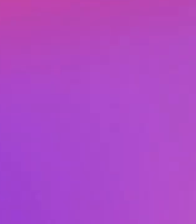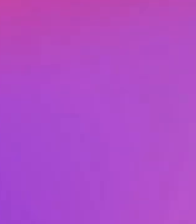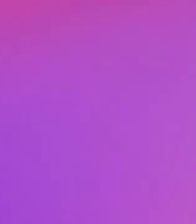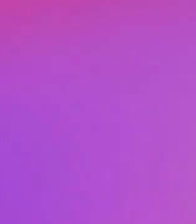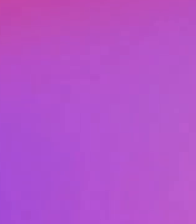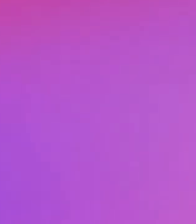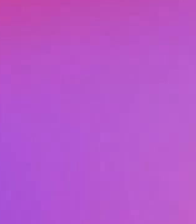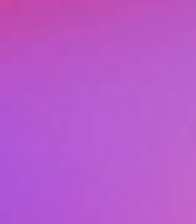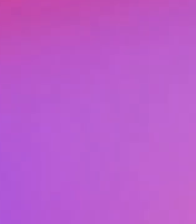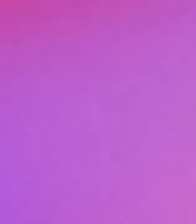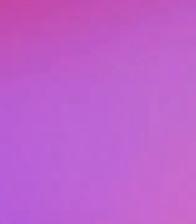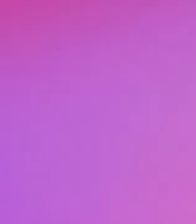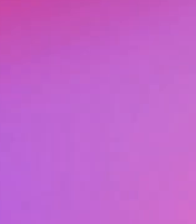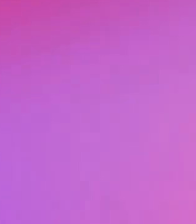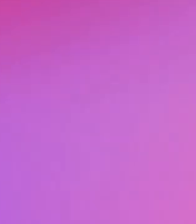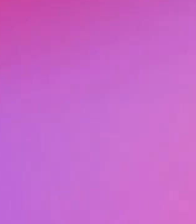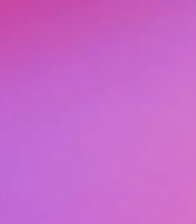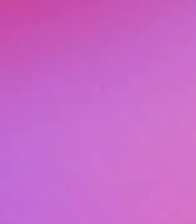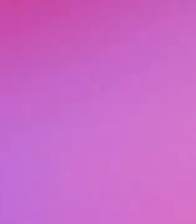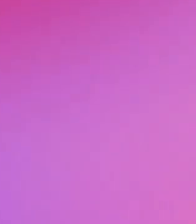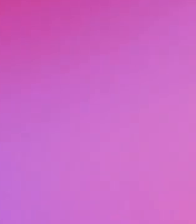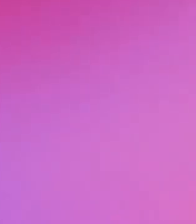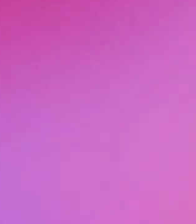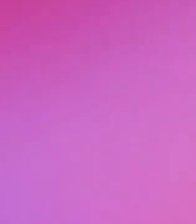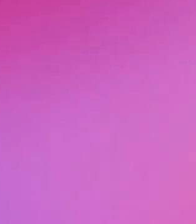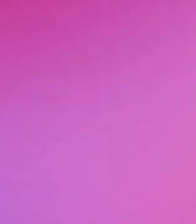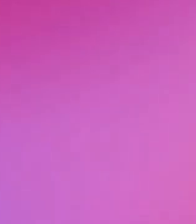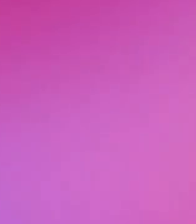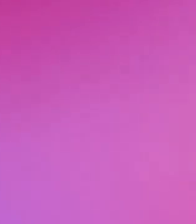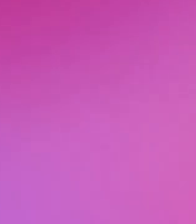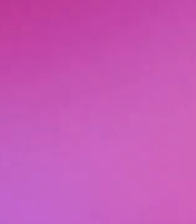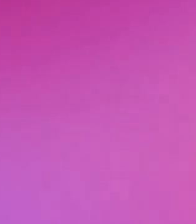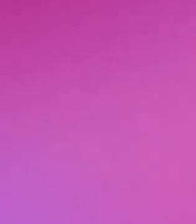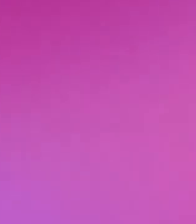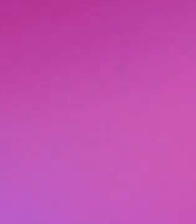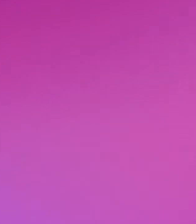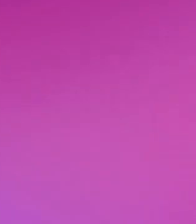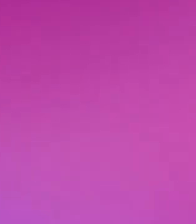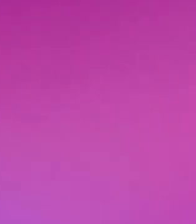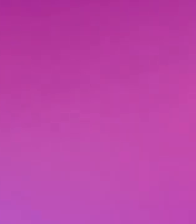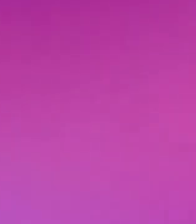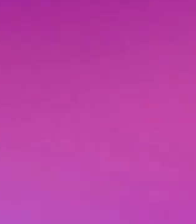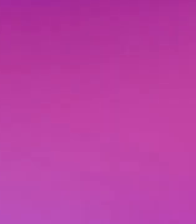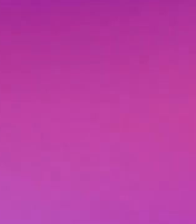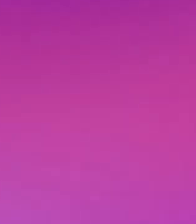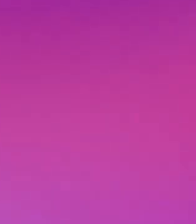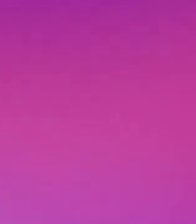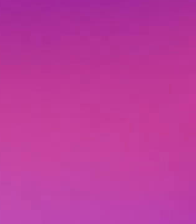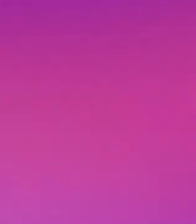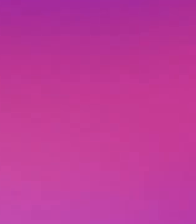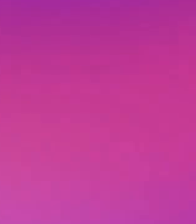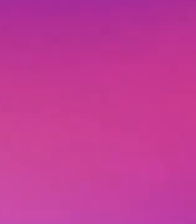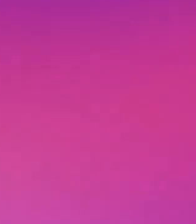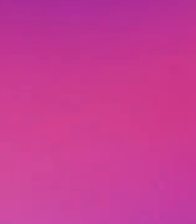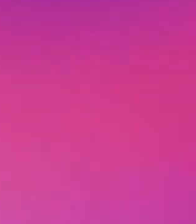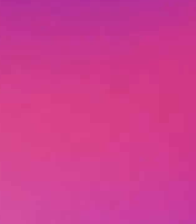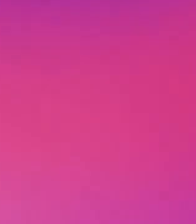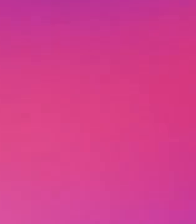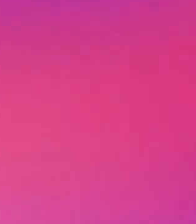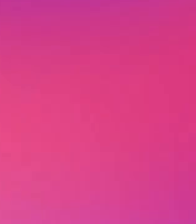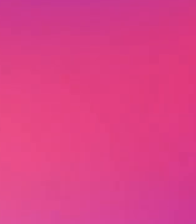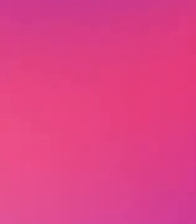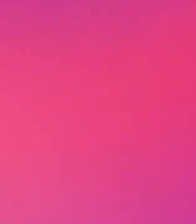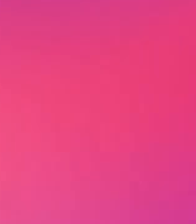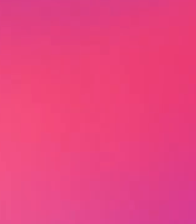NaCl forman redes iónicas. Es necesario recordar que el número 1 no se escribe en la fórmula, ya que al escribir